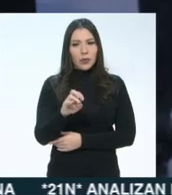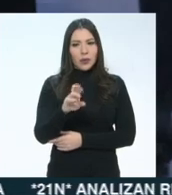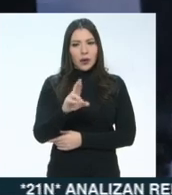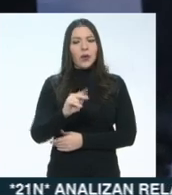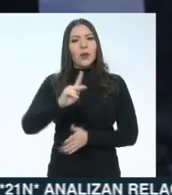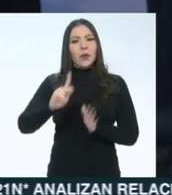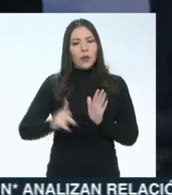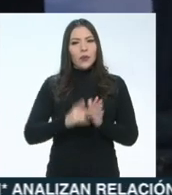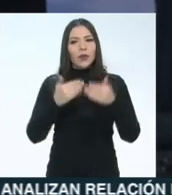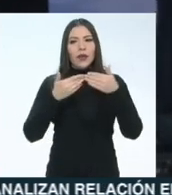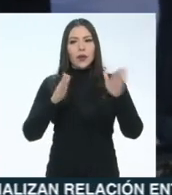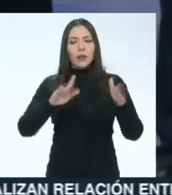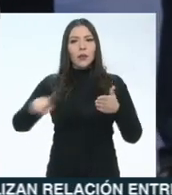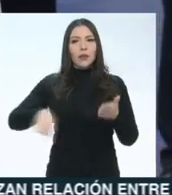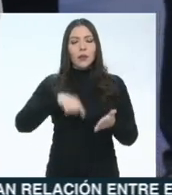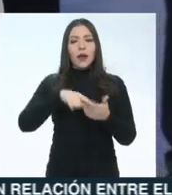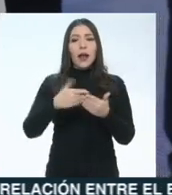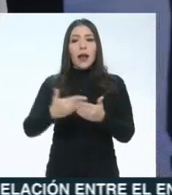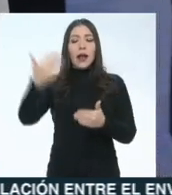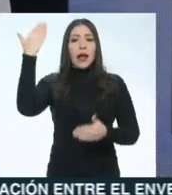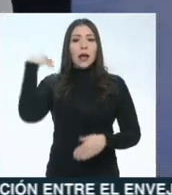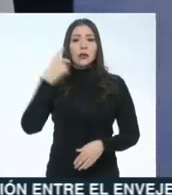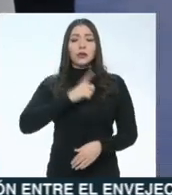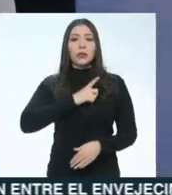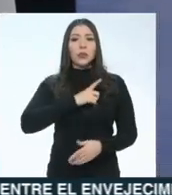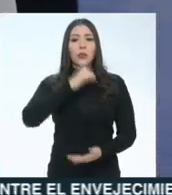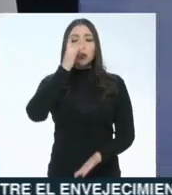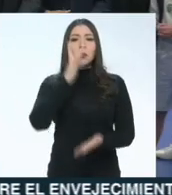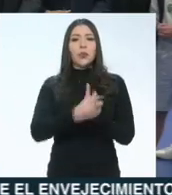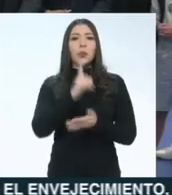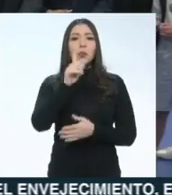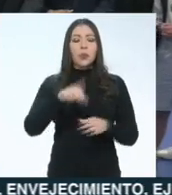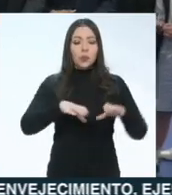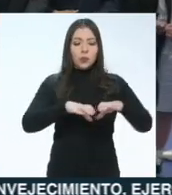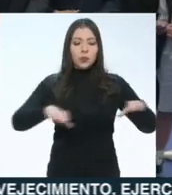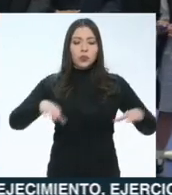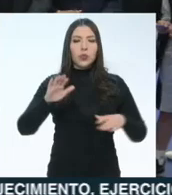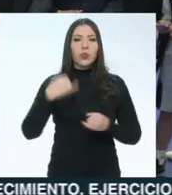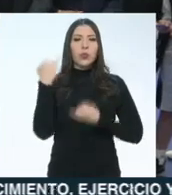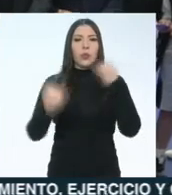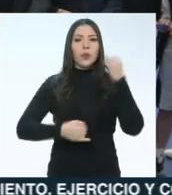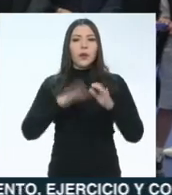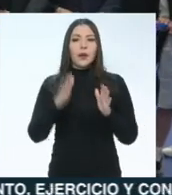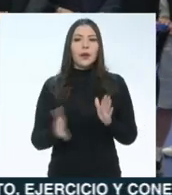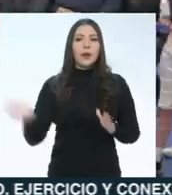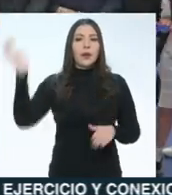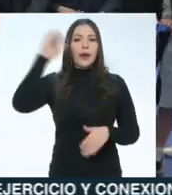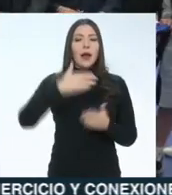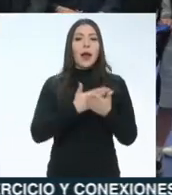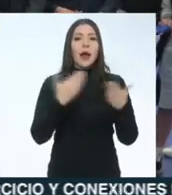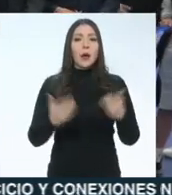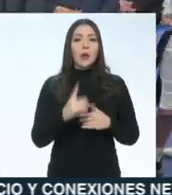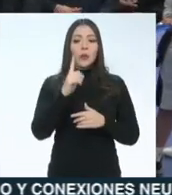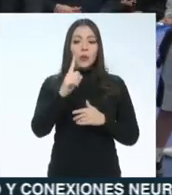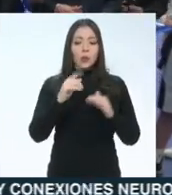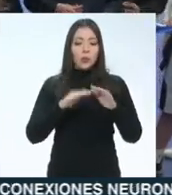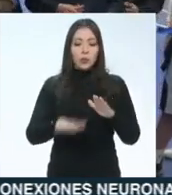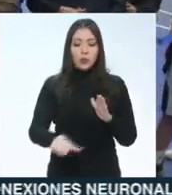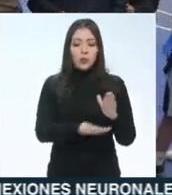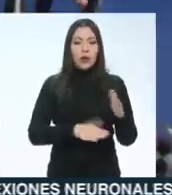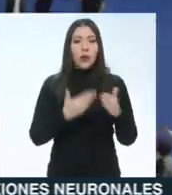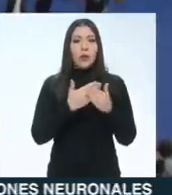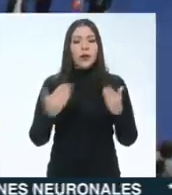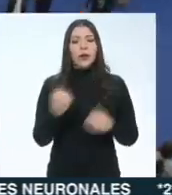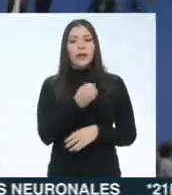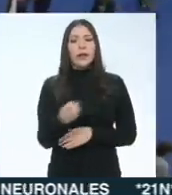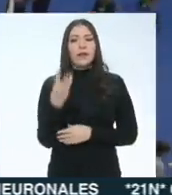importantes. Este deportivo anteriormente contaba solo con una cancha de básquetbol. Ahora pasó de un nivel a 3 niveles y cuenta con 3